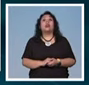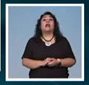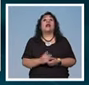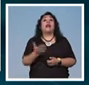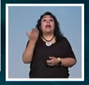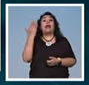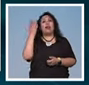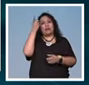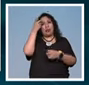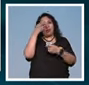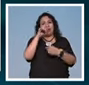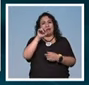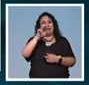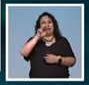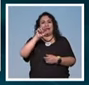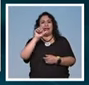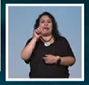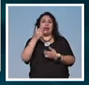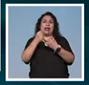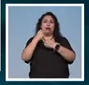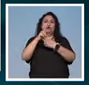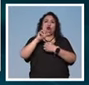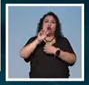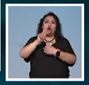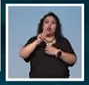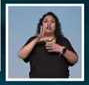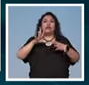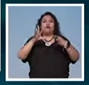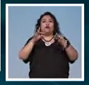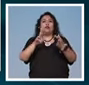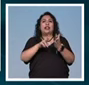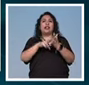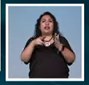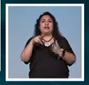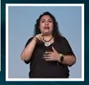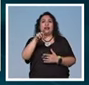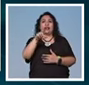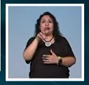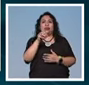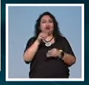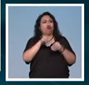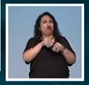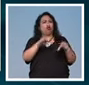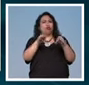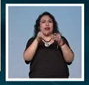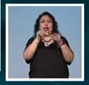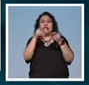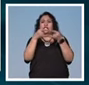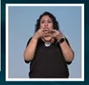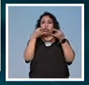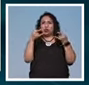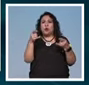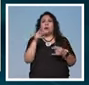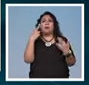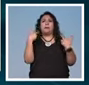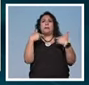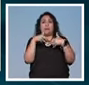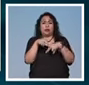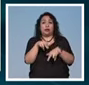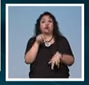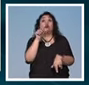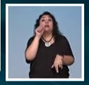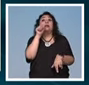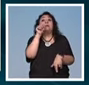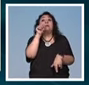Fue director del INAH en la década de los 80, fundador de la revista Nexos, gran divulgador de la historia y profesor, y por si